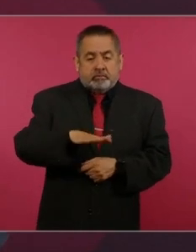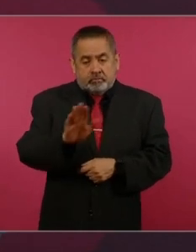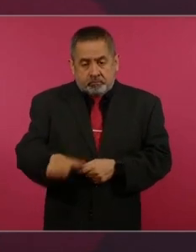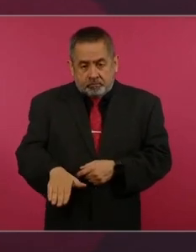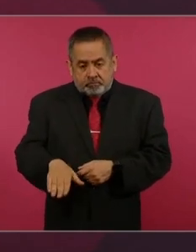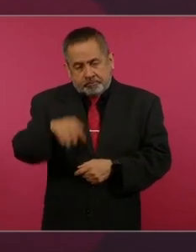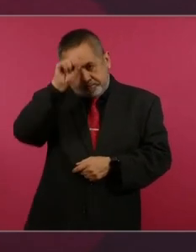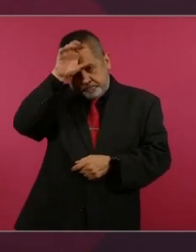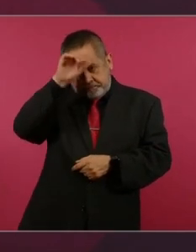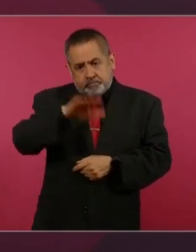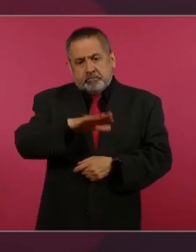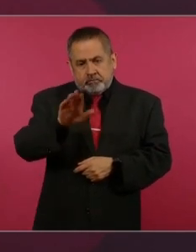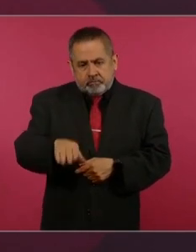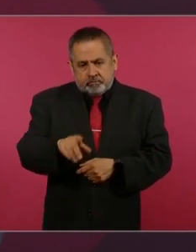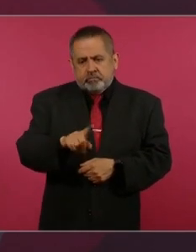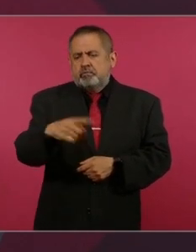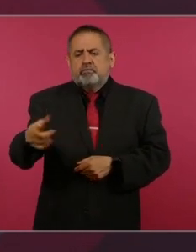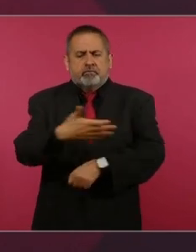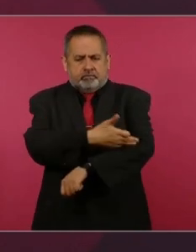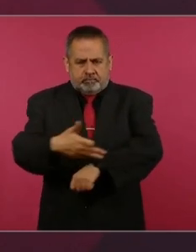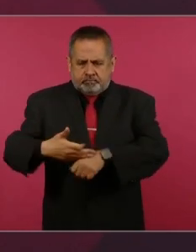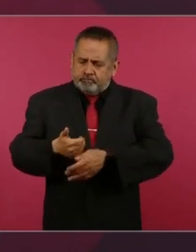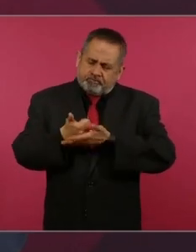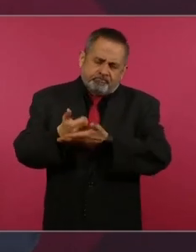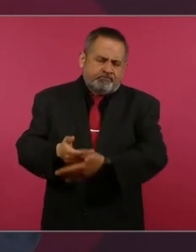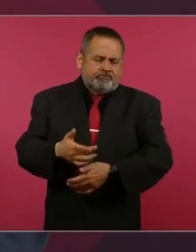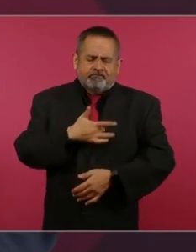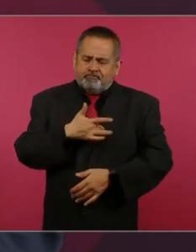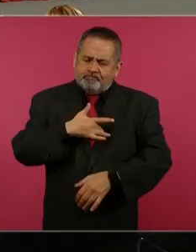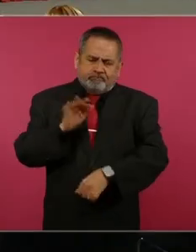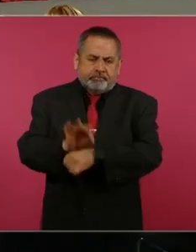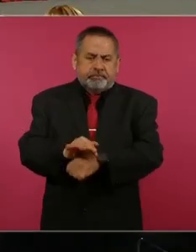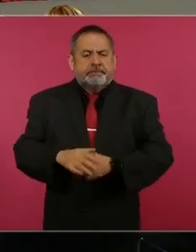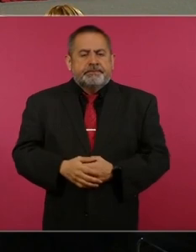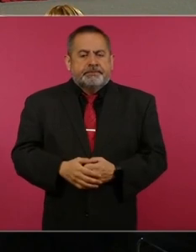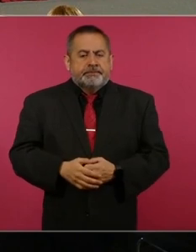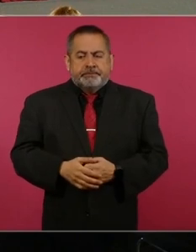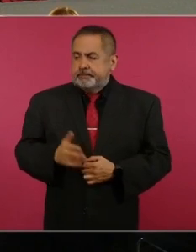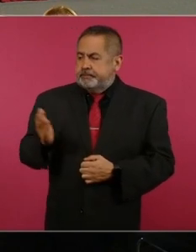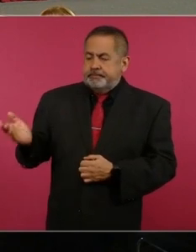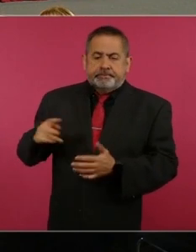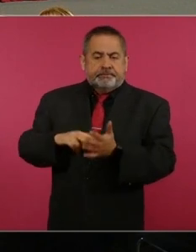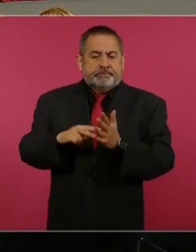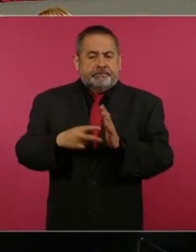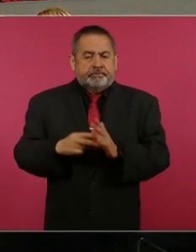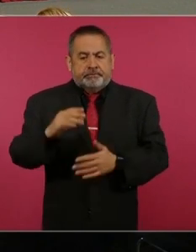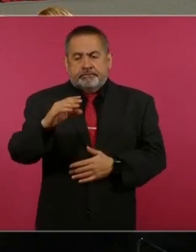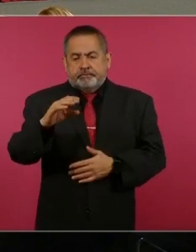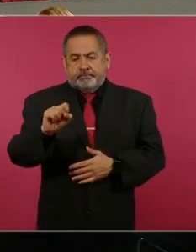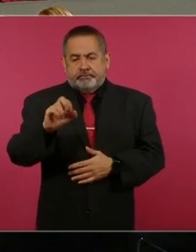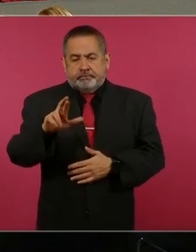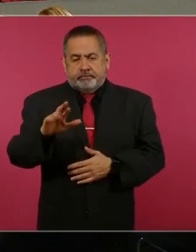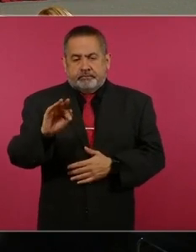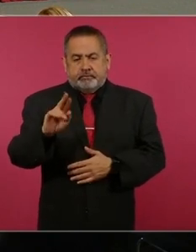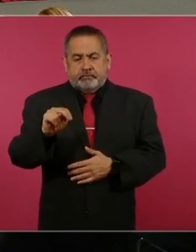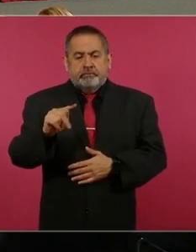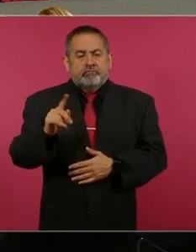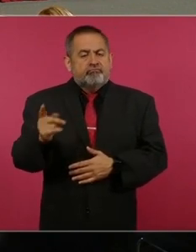estos mineros que se merecen todo el respeto y apoyo. Le vamos a pedir al ingeniero César Fuentes que nos